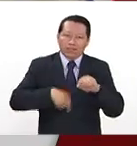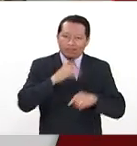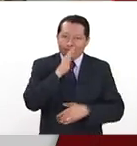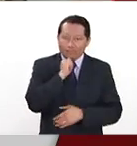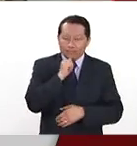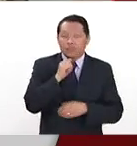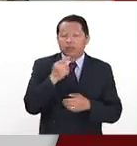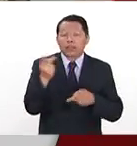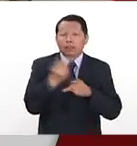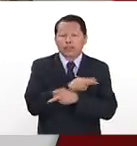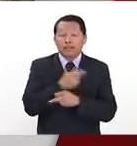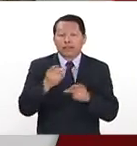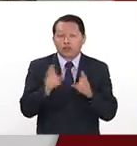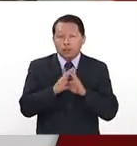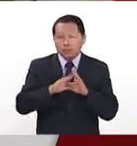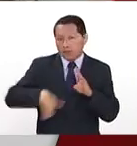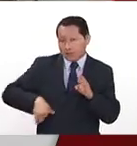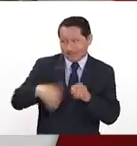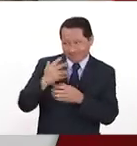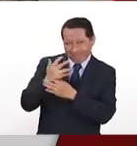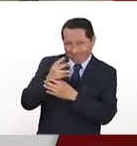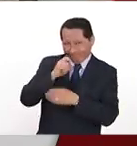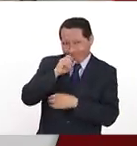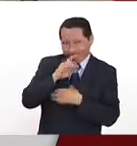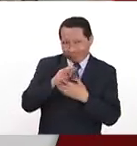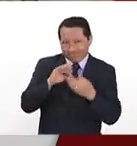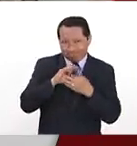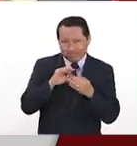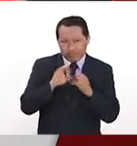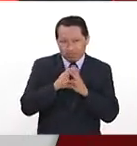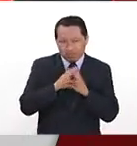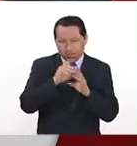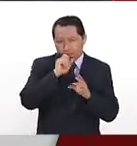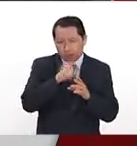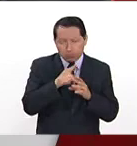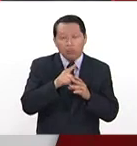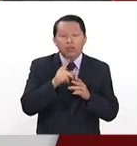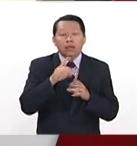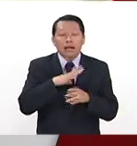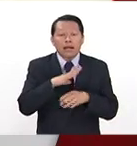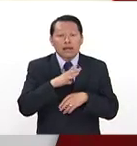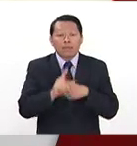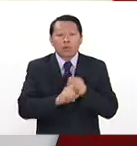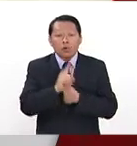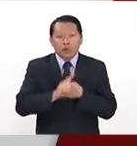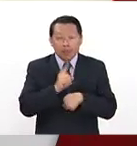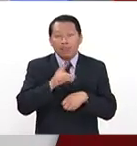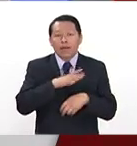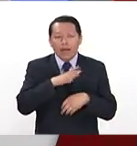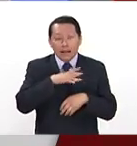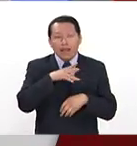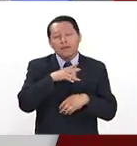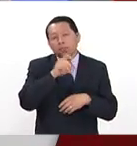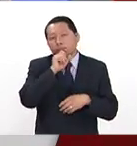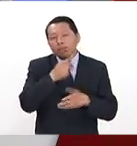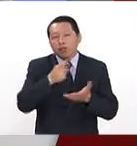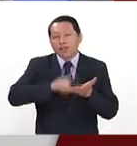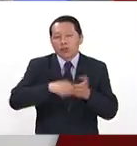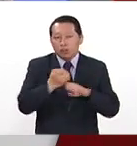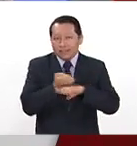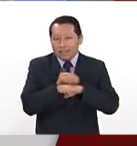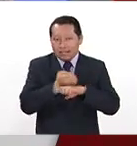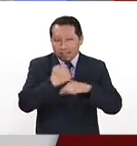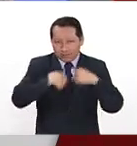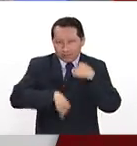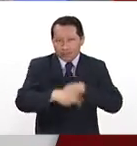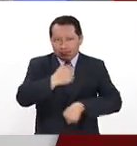¿Qué pasa con esto que tú bien mencionabas? No quita el problema de fondo, que es esta alteración en los vasos sanguíneos, ¿no? Esta alteración en la